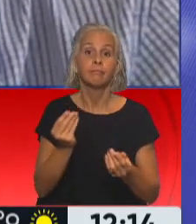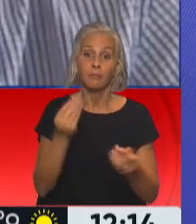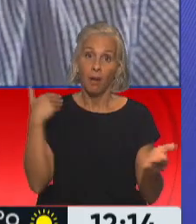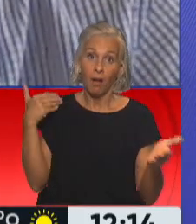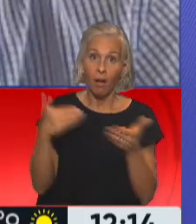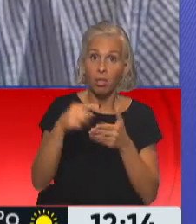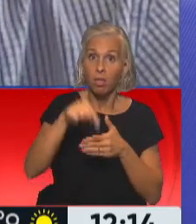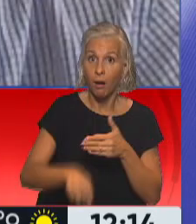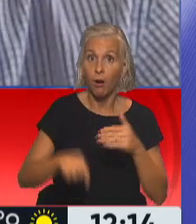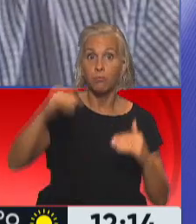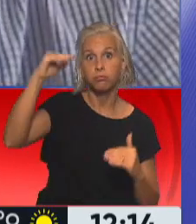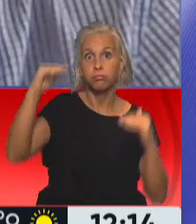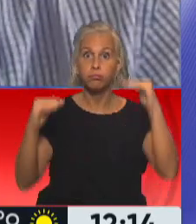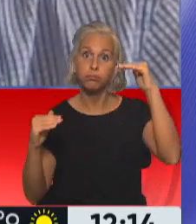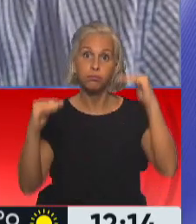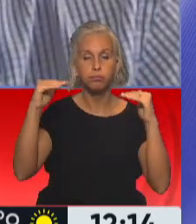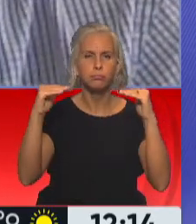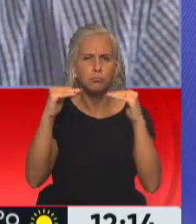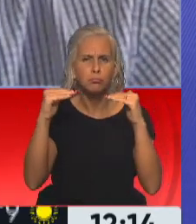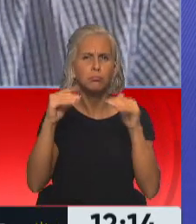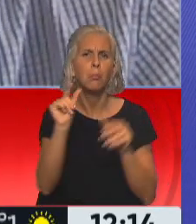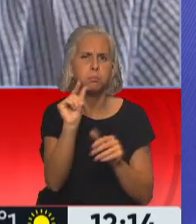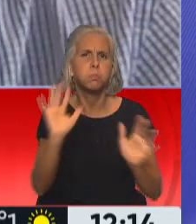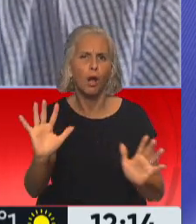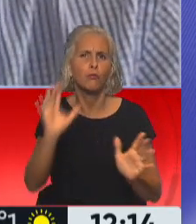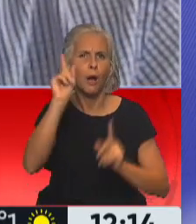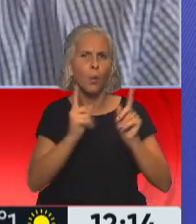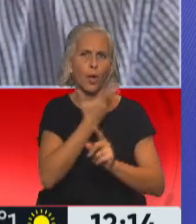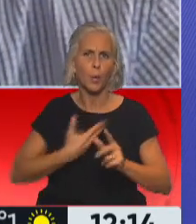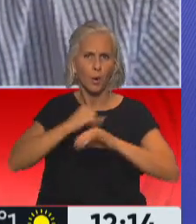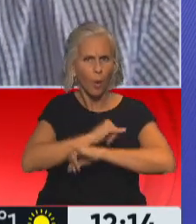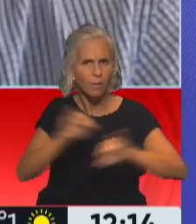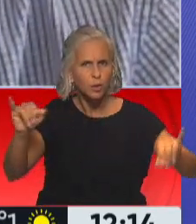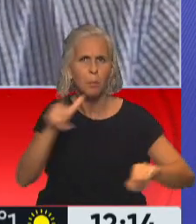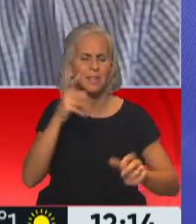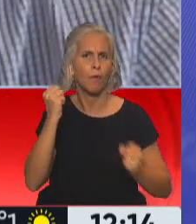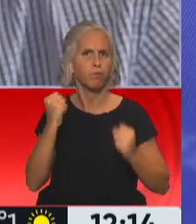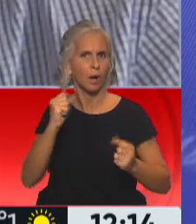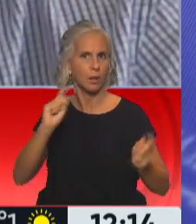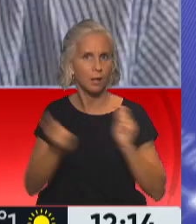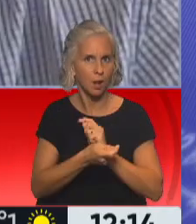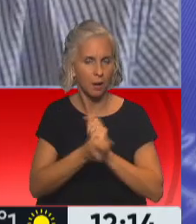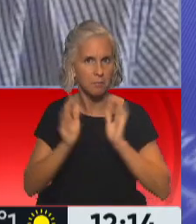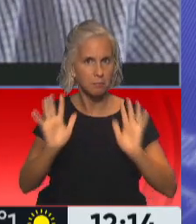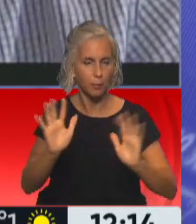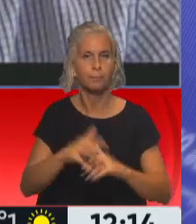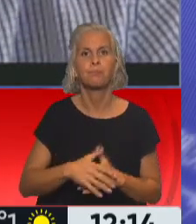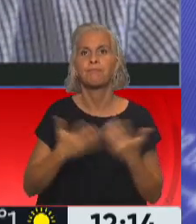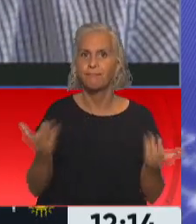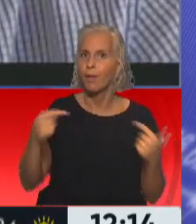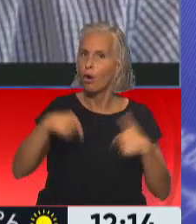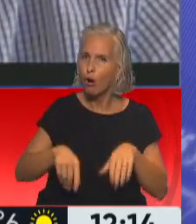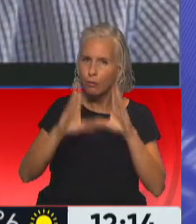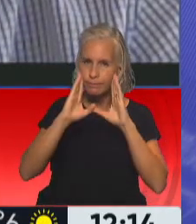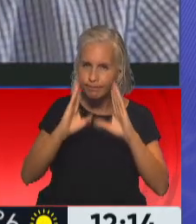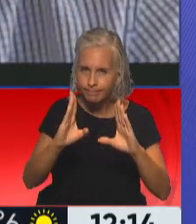la volatilidad ha sido bastante acotada a partir de los cambios que anunció el gobierno el otro día, que eran bastante fuertes. Claro. Bueno, el periscopio en la jornada de hoy para mirar